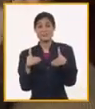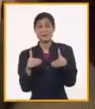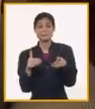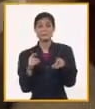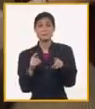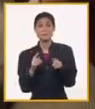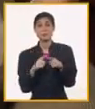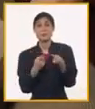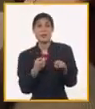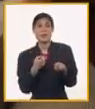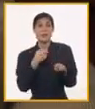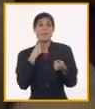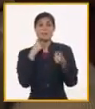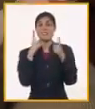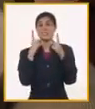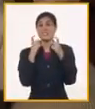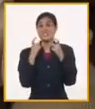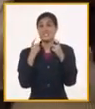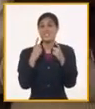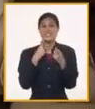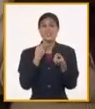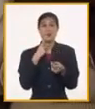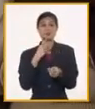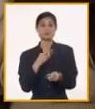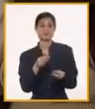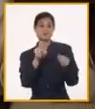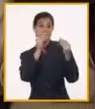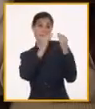además querían tener los cargos, etc.